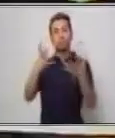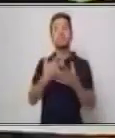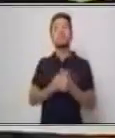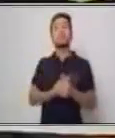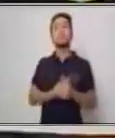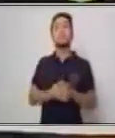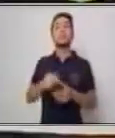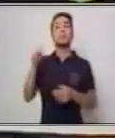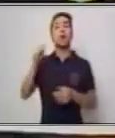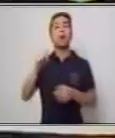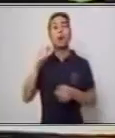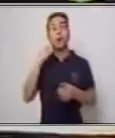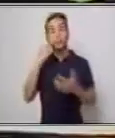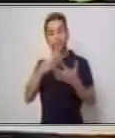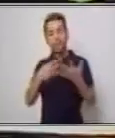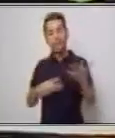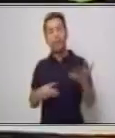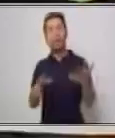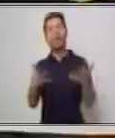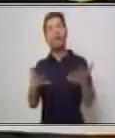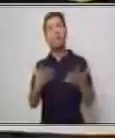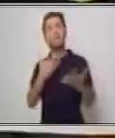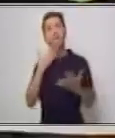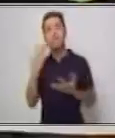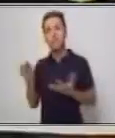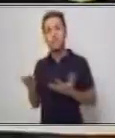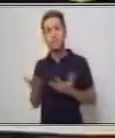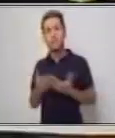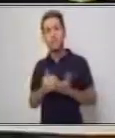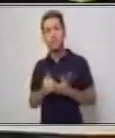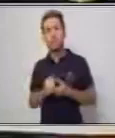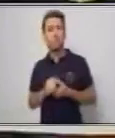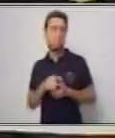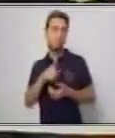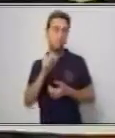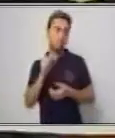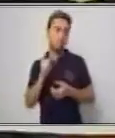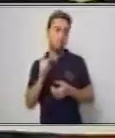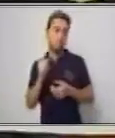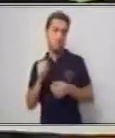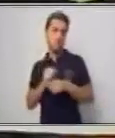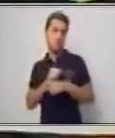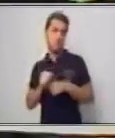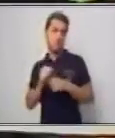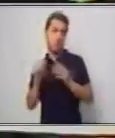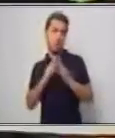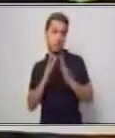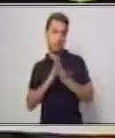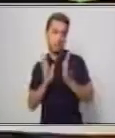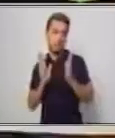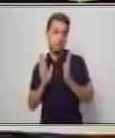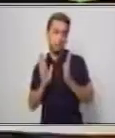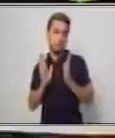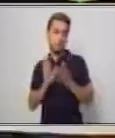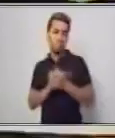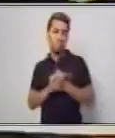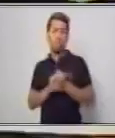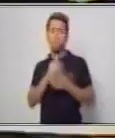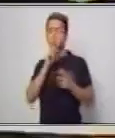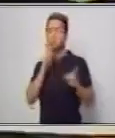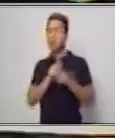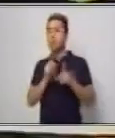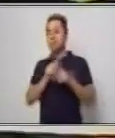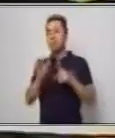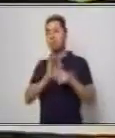en un material bastante sencillo. En algún momento usted lo puede practicar en casa, y derivado de eso también nos sirve para